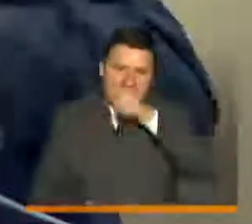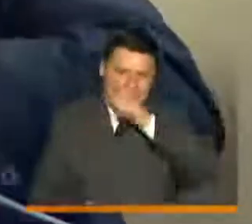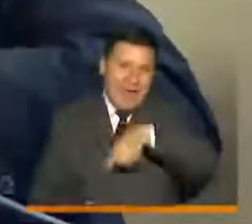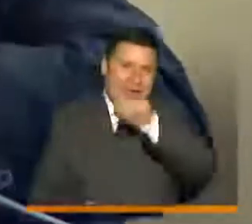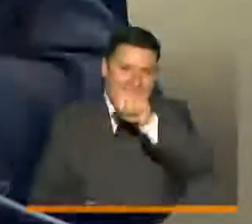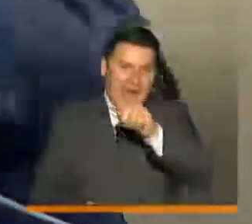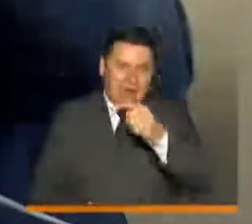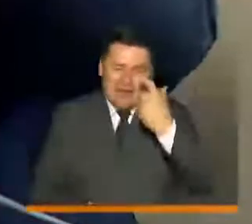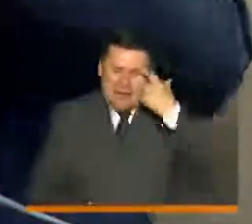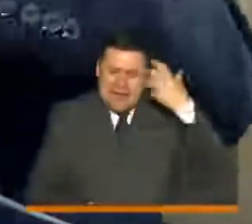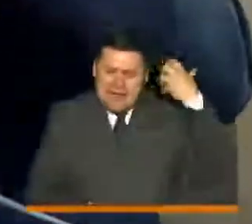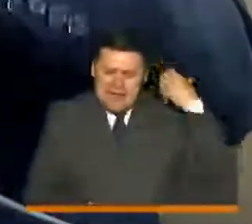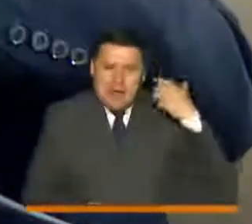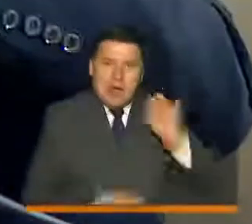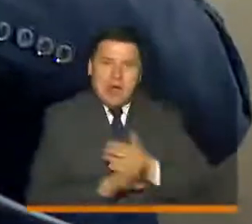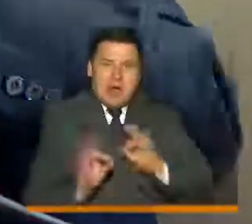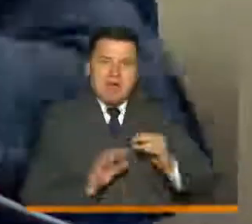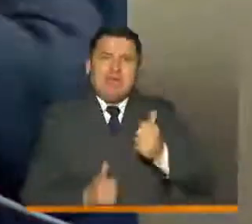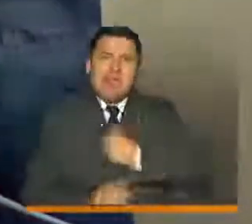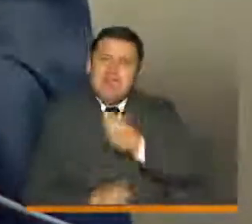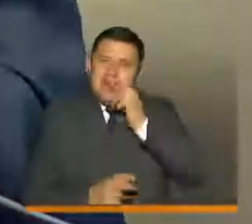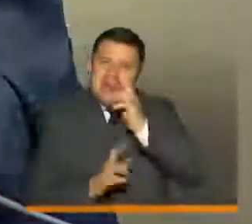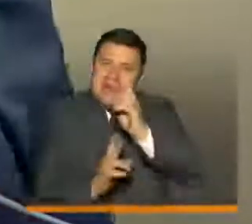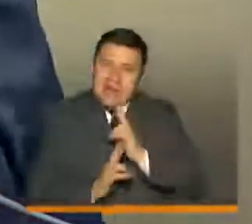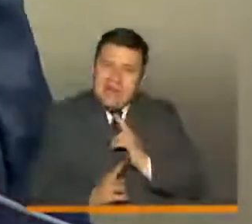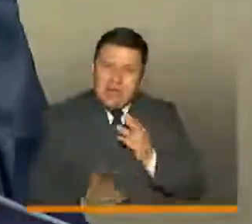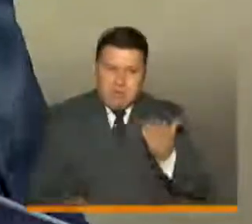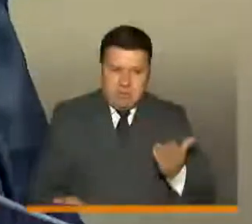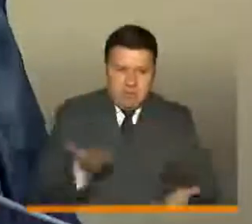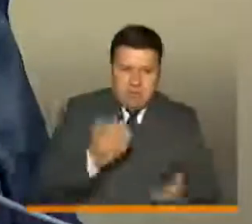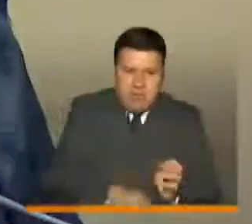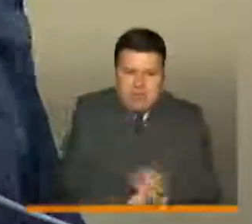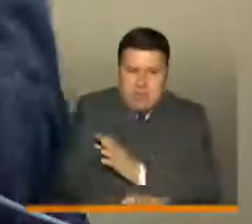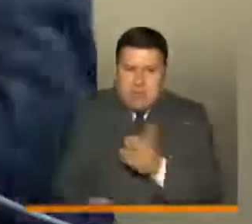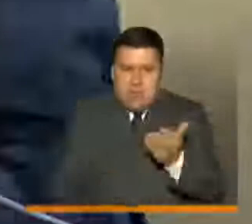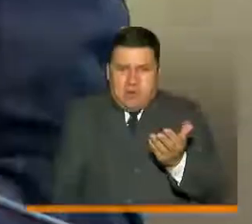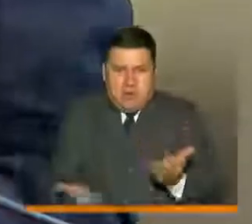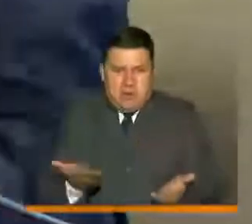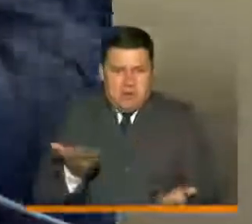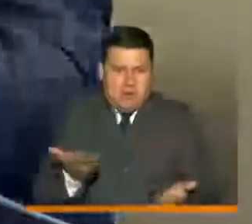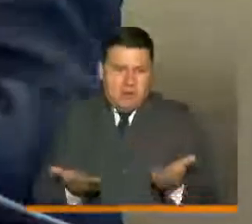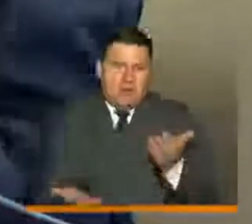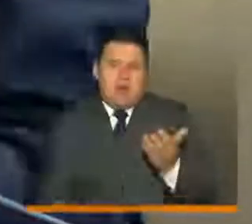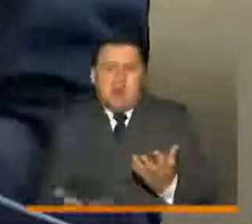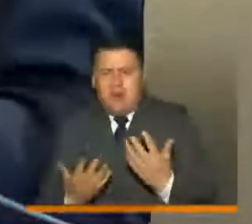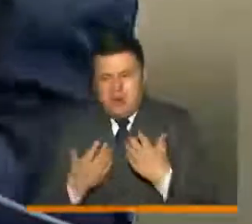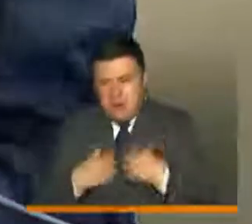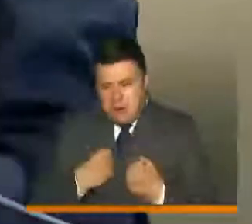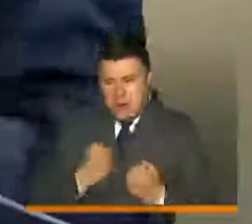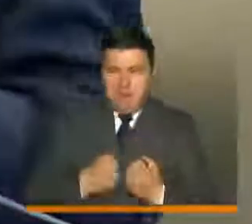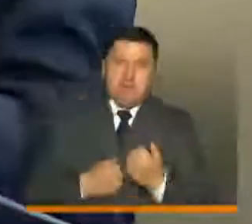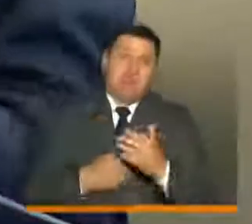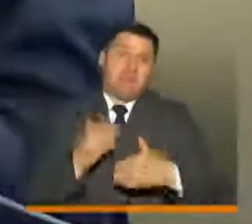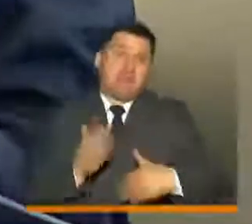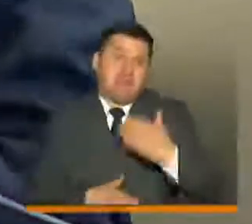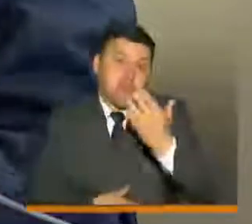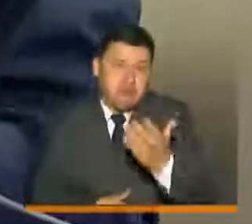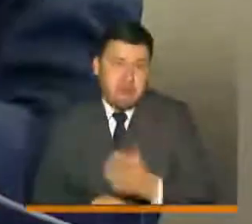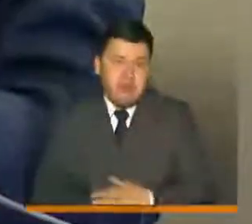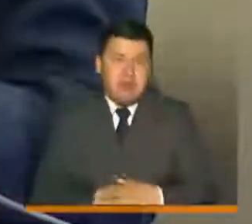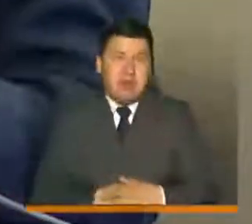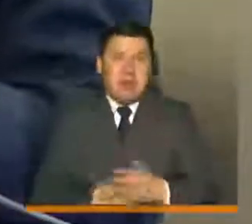estar preparado, reconocer en nosotros mismos que el equilibrio emocional también se rompe. Es decir, si empezamos a tener